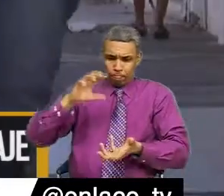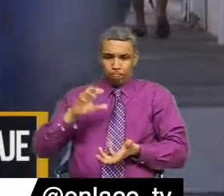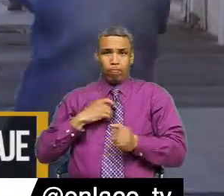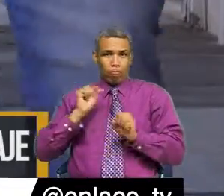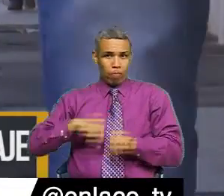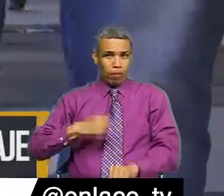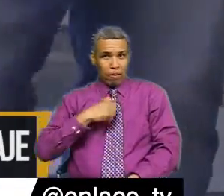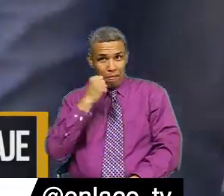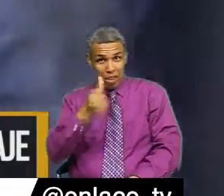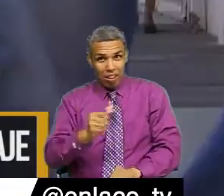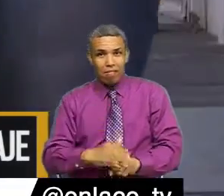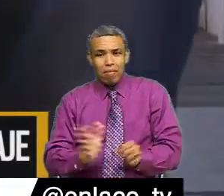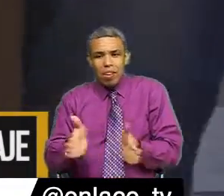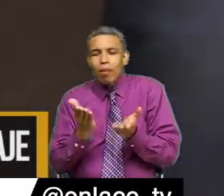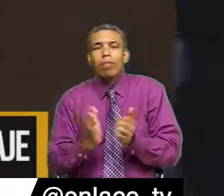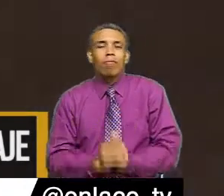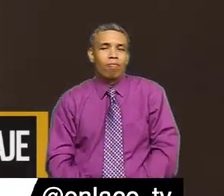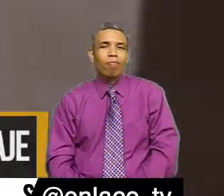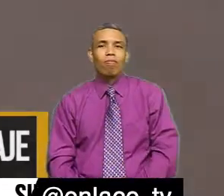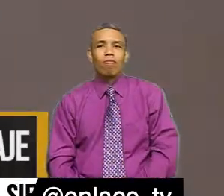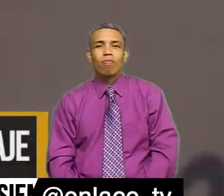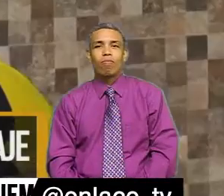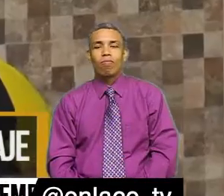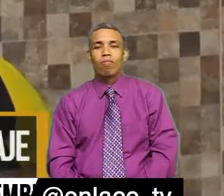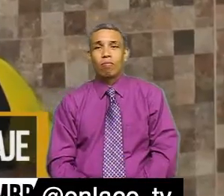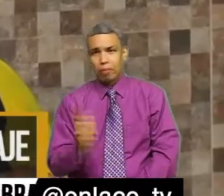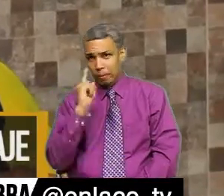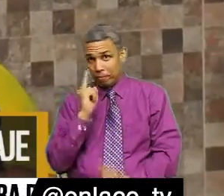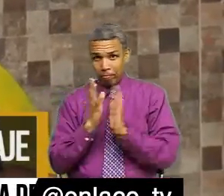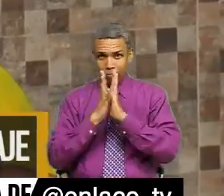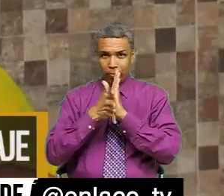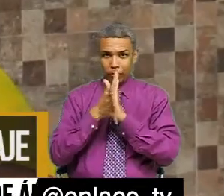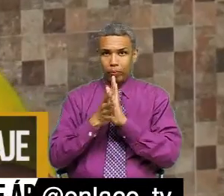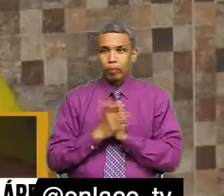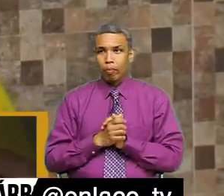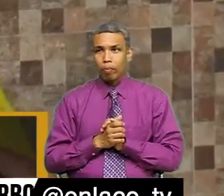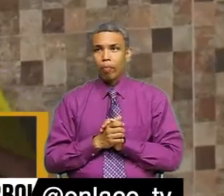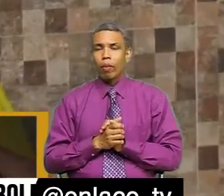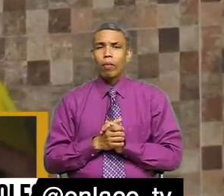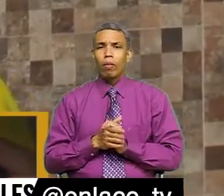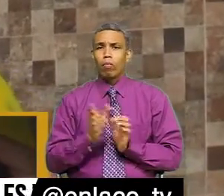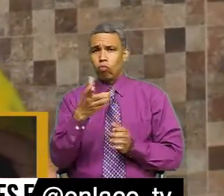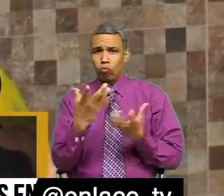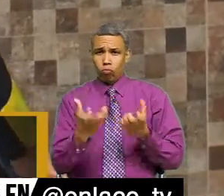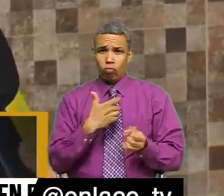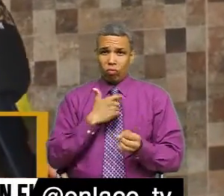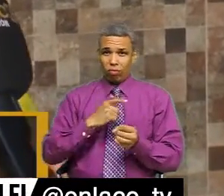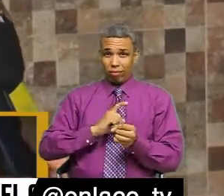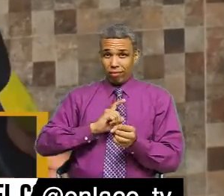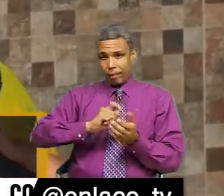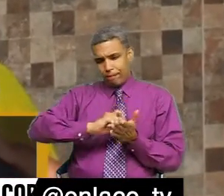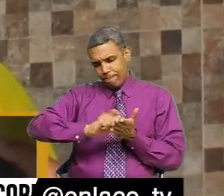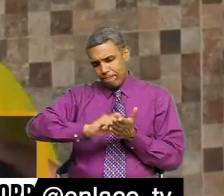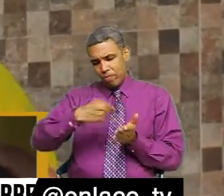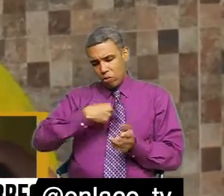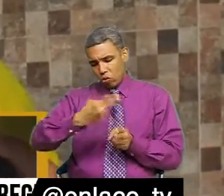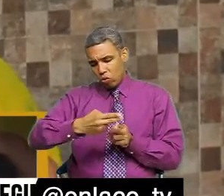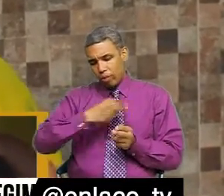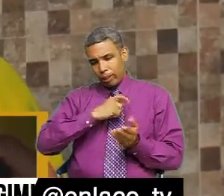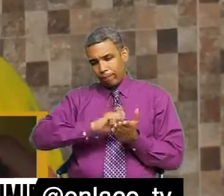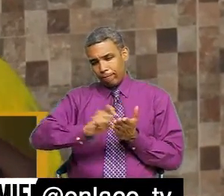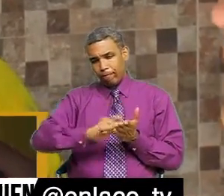que lideran hinchas de Alianza Petrolera. Primero que todo, hay una inscripción que la gente debe ir al Deporte del